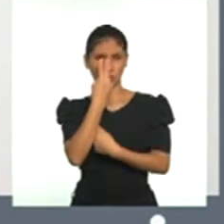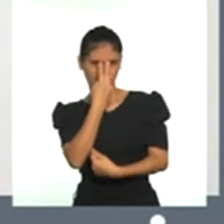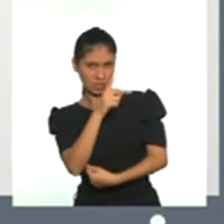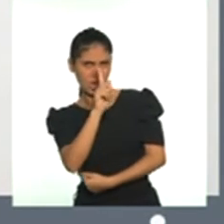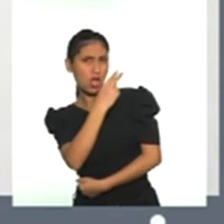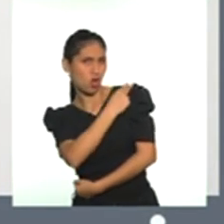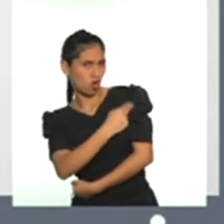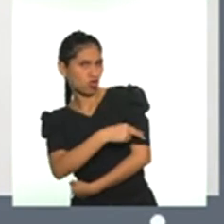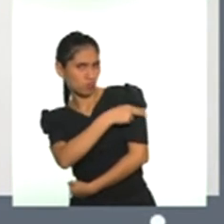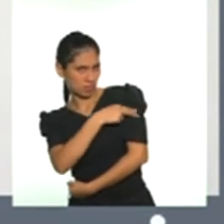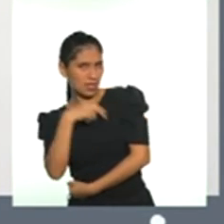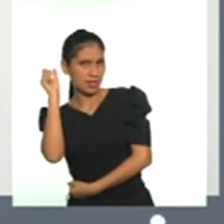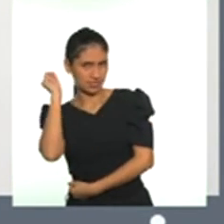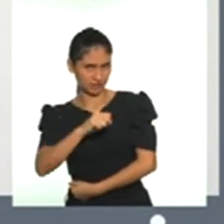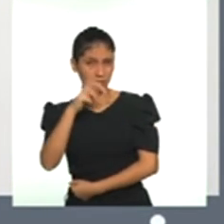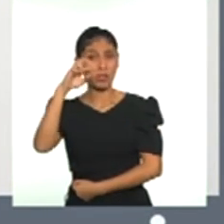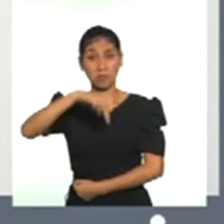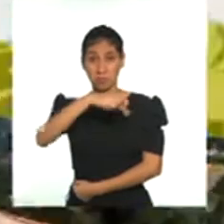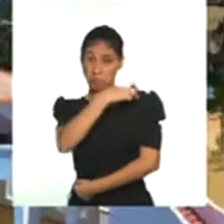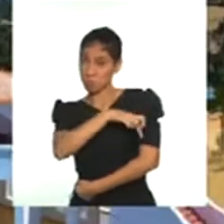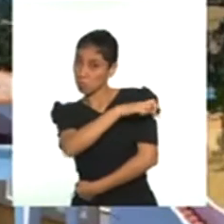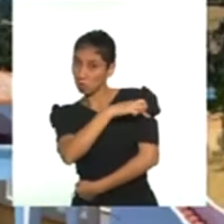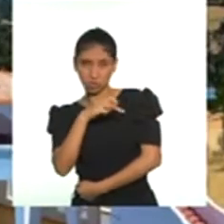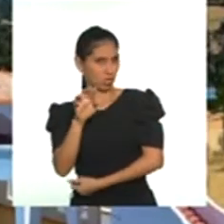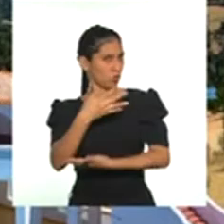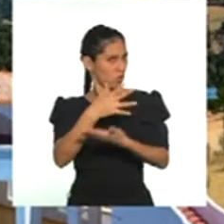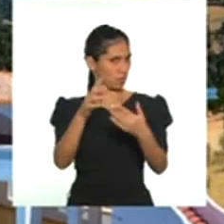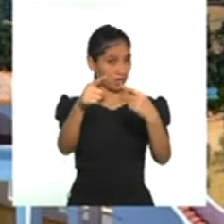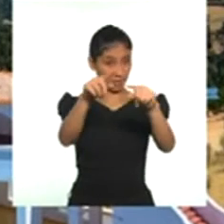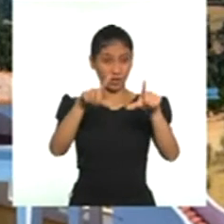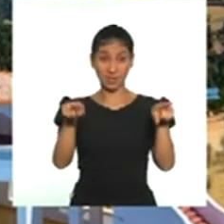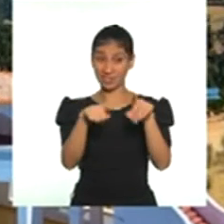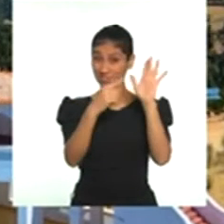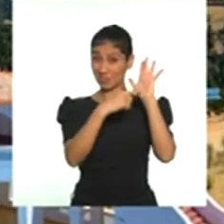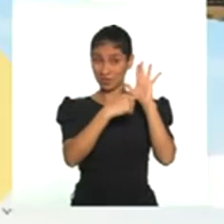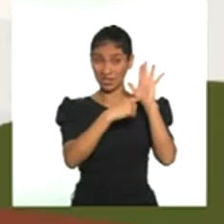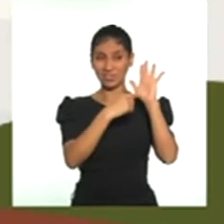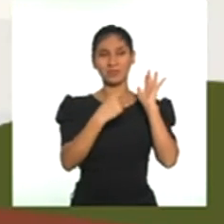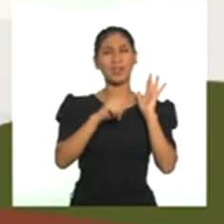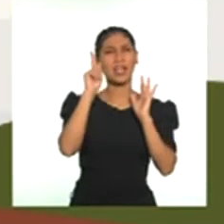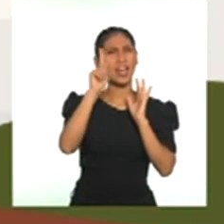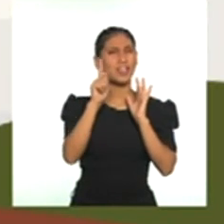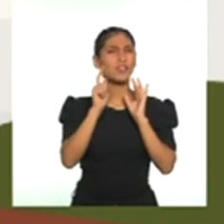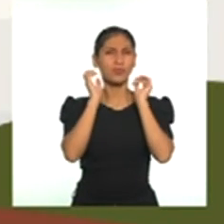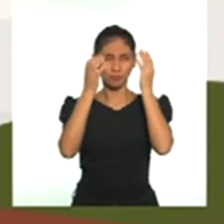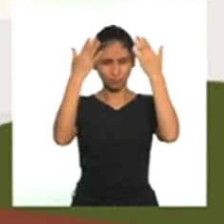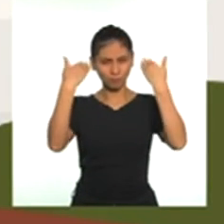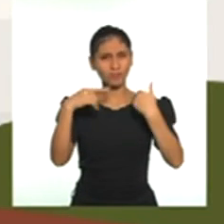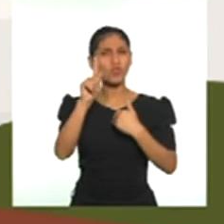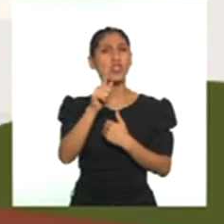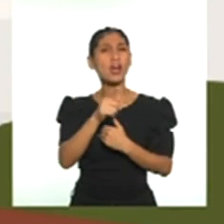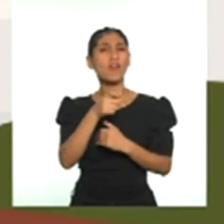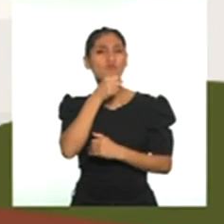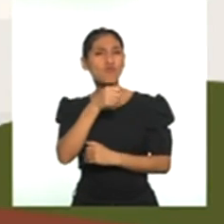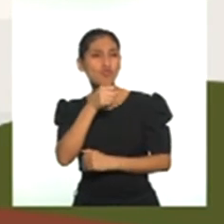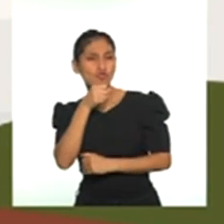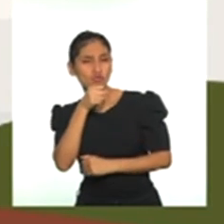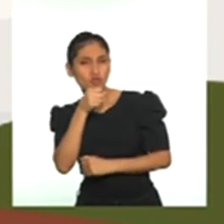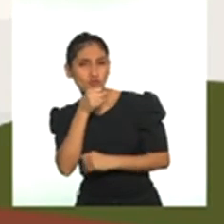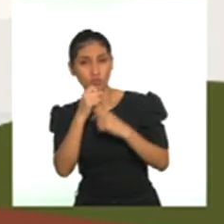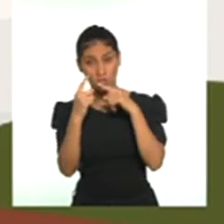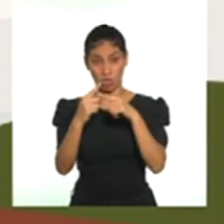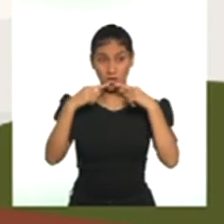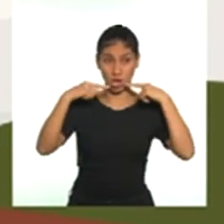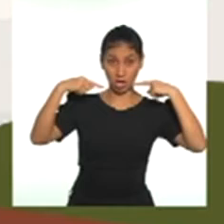No existían postas sanitarias. En Acuchimay vivía una viejita humilde que era muy famosa